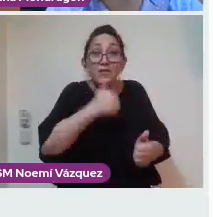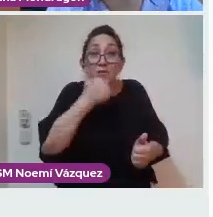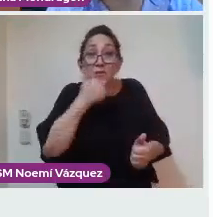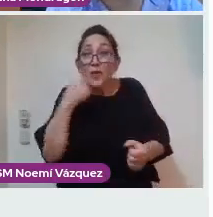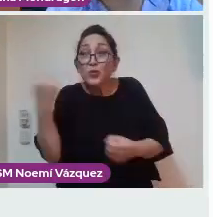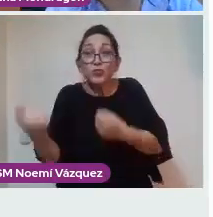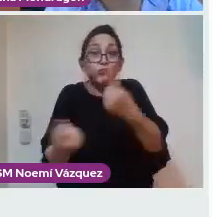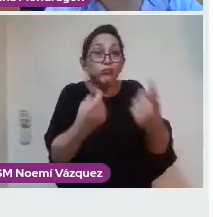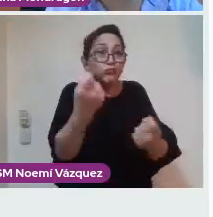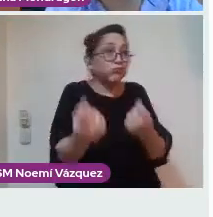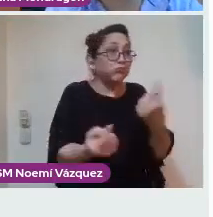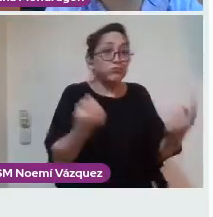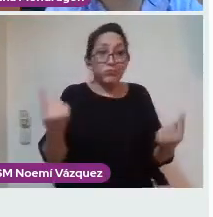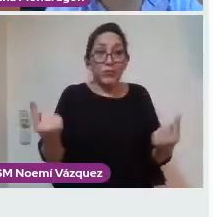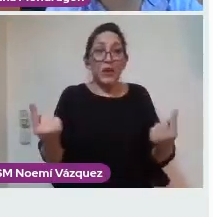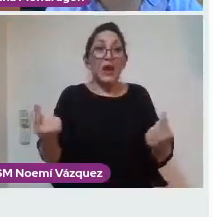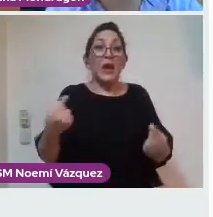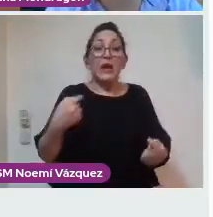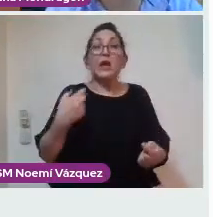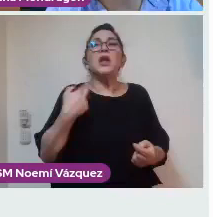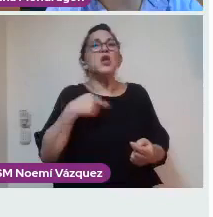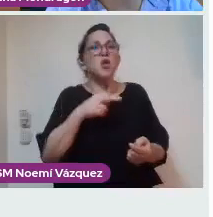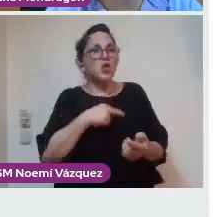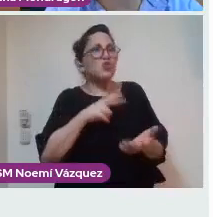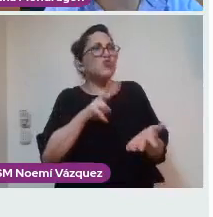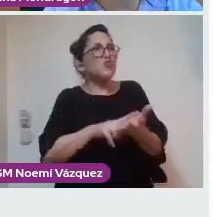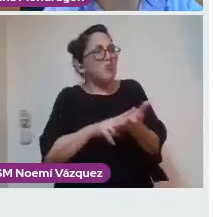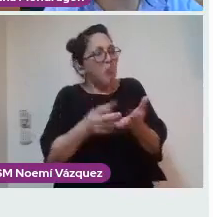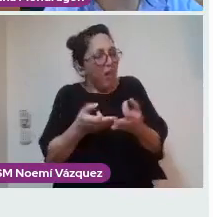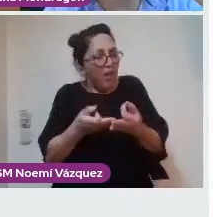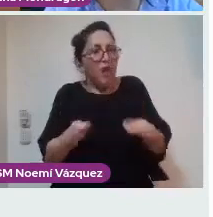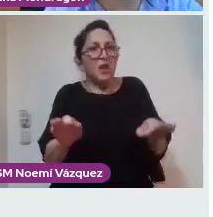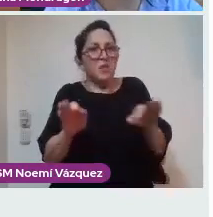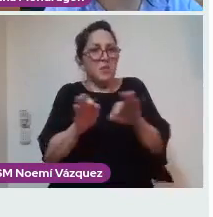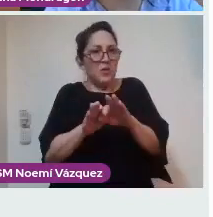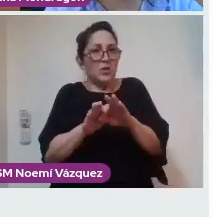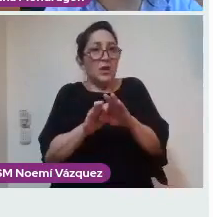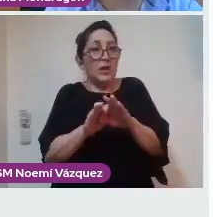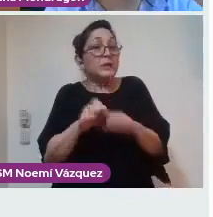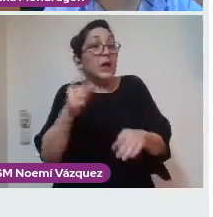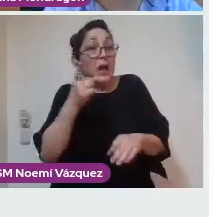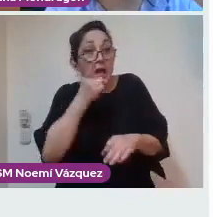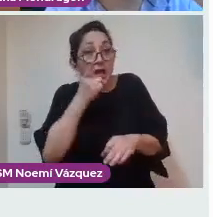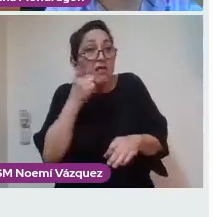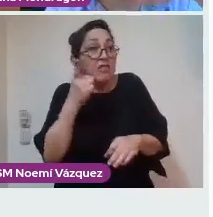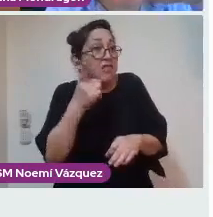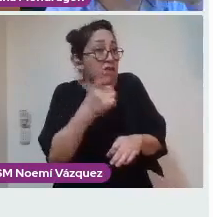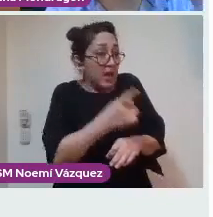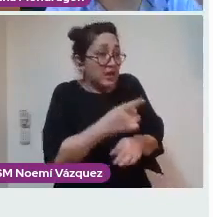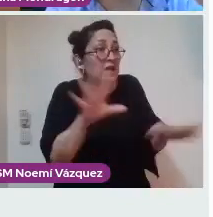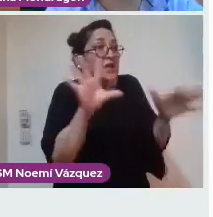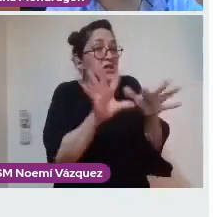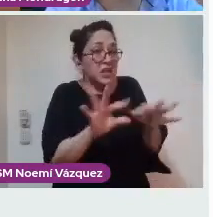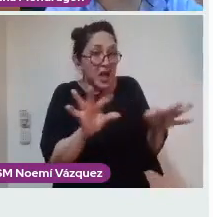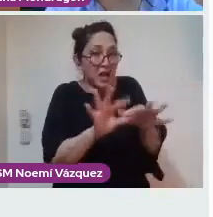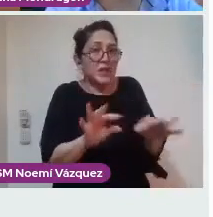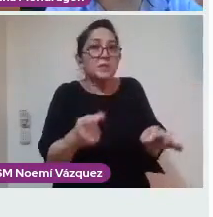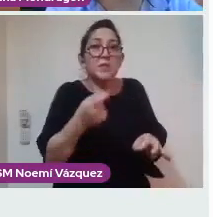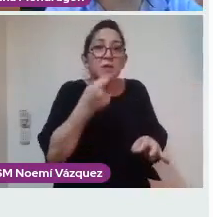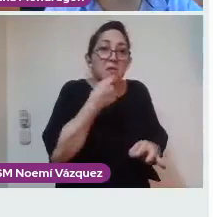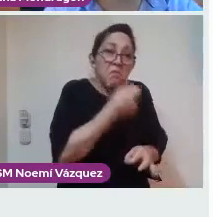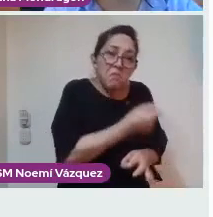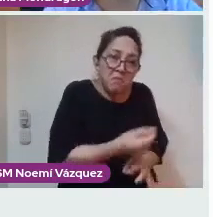que nosotros podamos valorar y mencionárselo también como a los niños y niñas, ¿no? Y adolescentes, pues